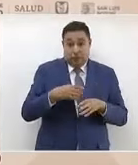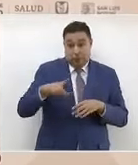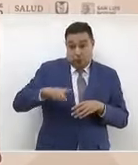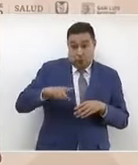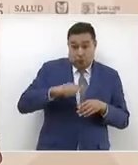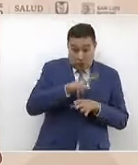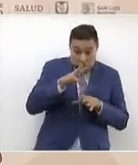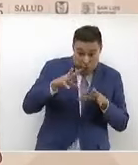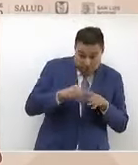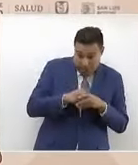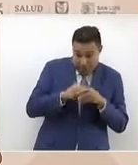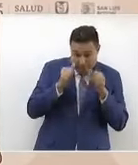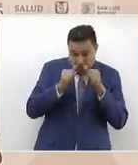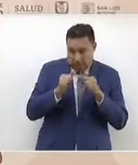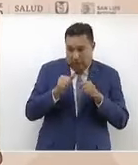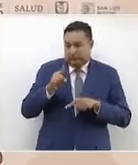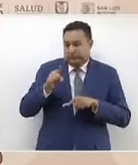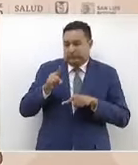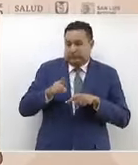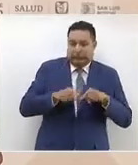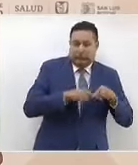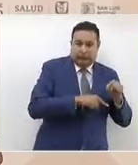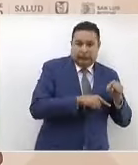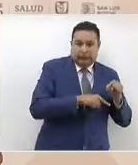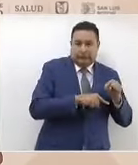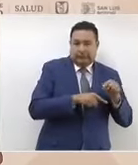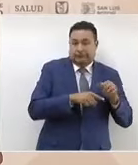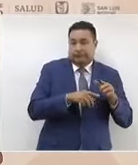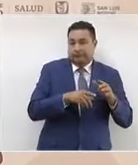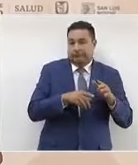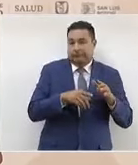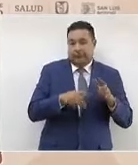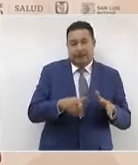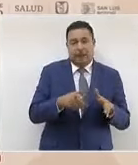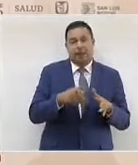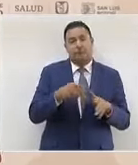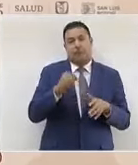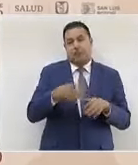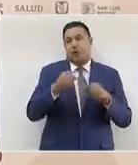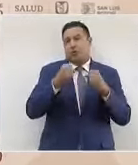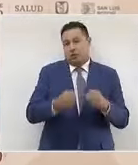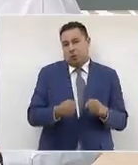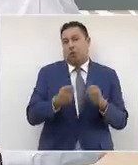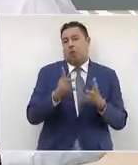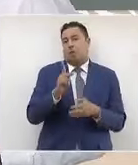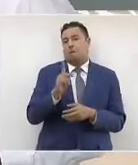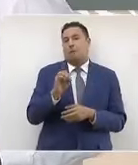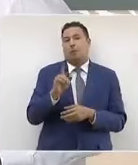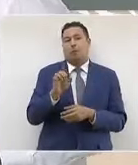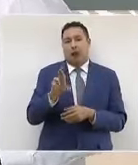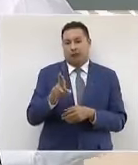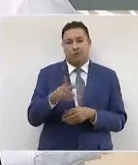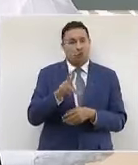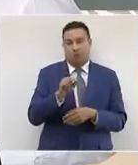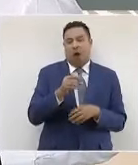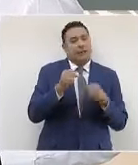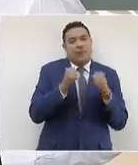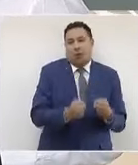funcionaba, lo que también aquí Zoé ya mencionó, el seguro popular ni era seguro ni era